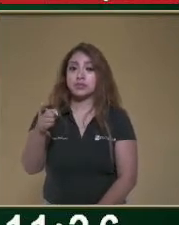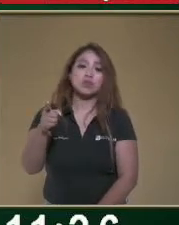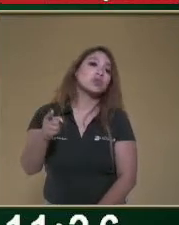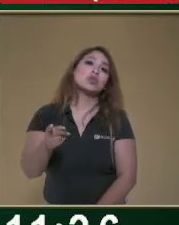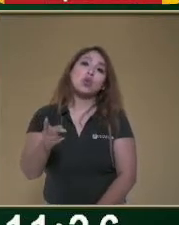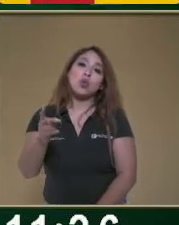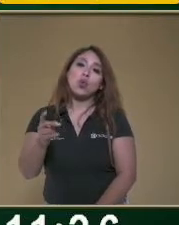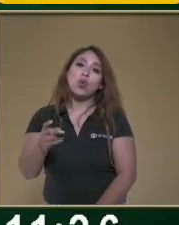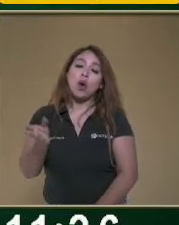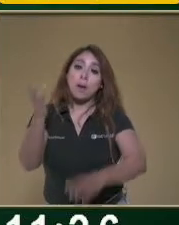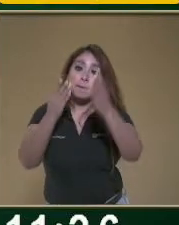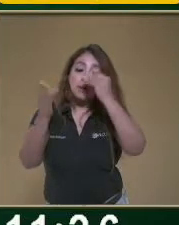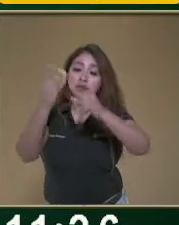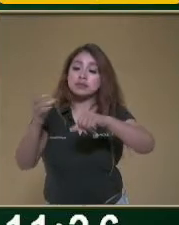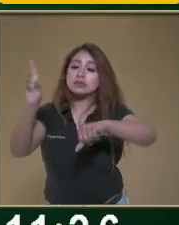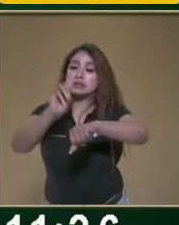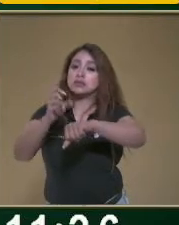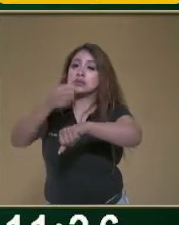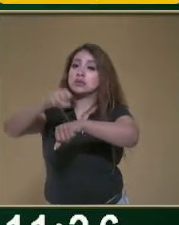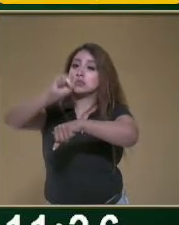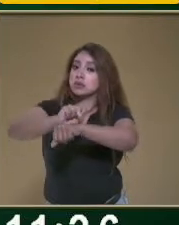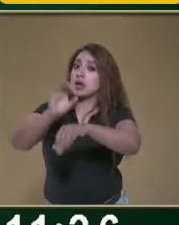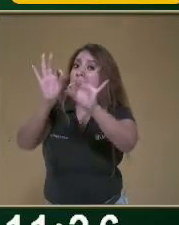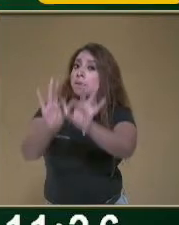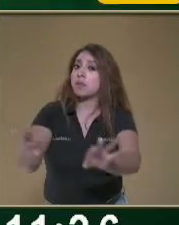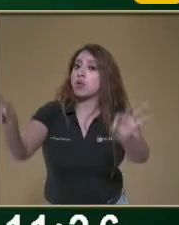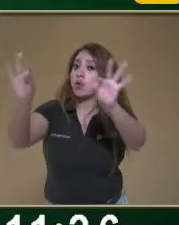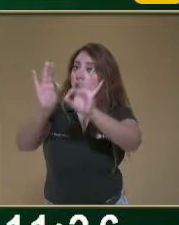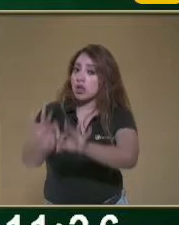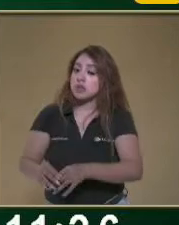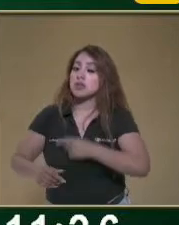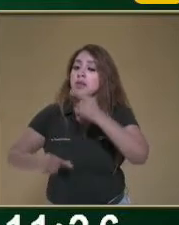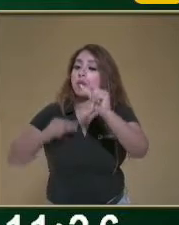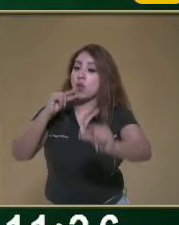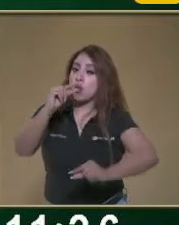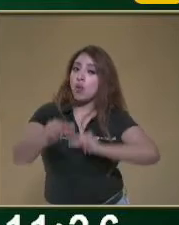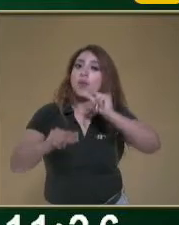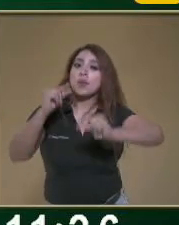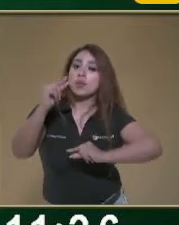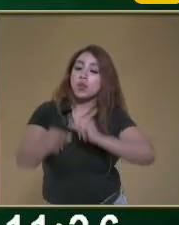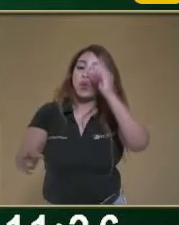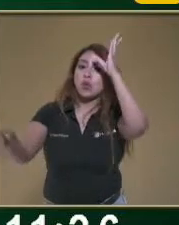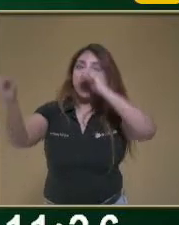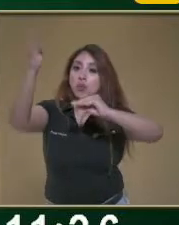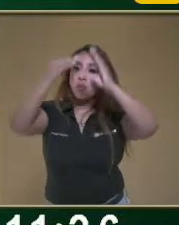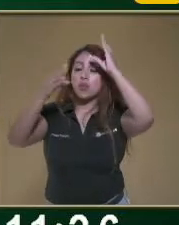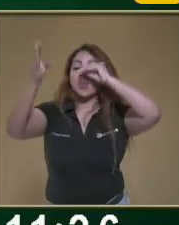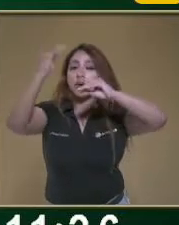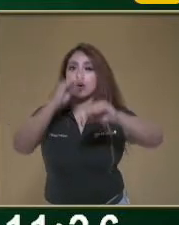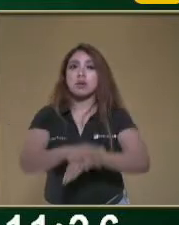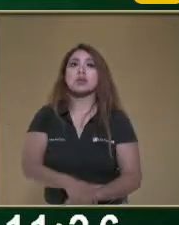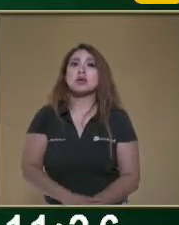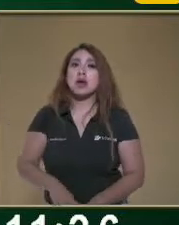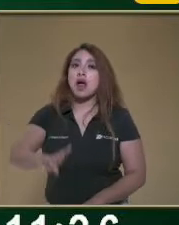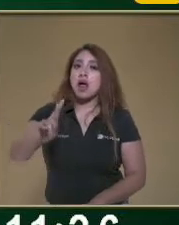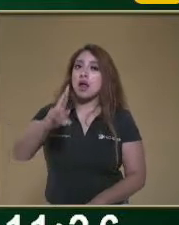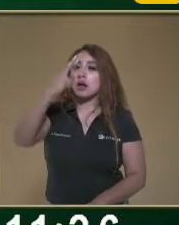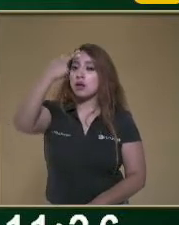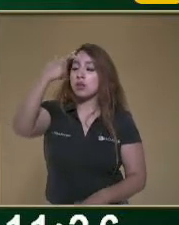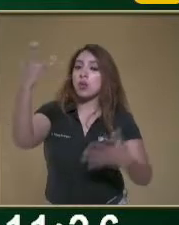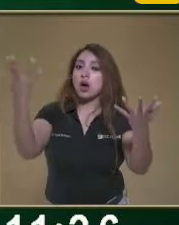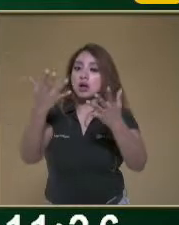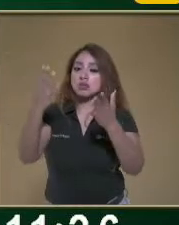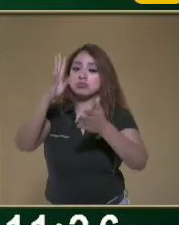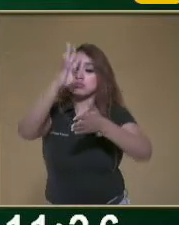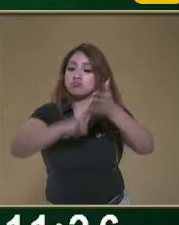días de la semana y la importancia de ir aprendiéndonos poco a poco cada uno de estos días. Así es, recuerda realizar tu